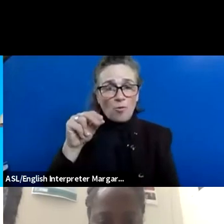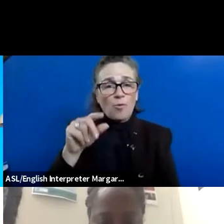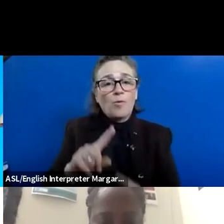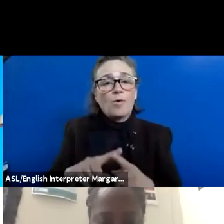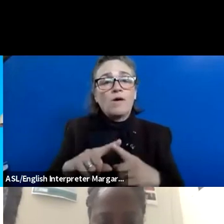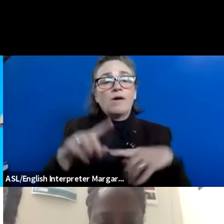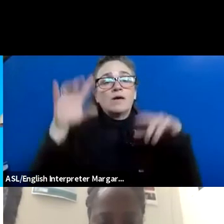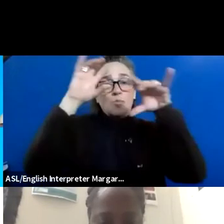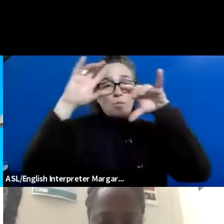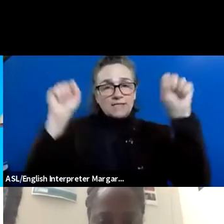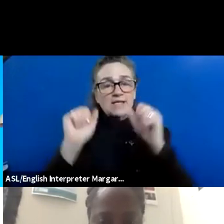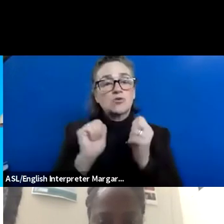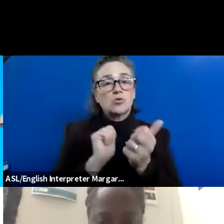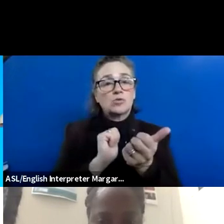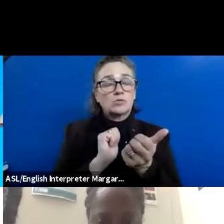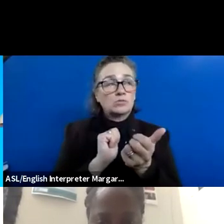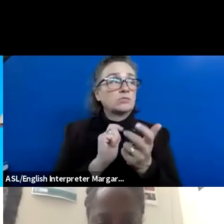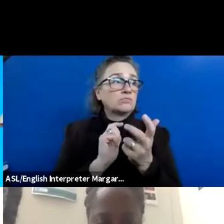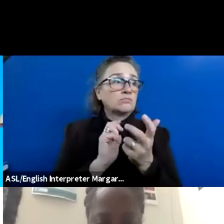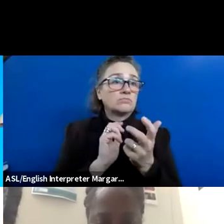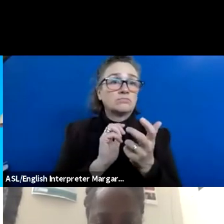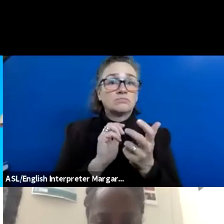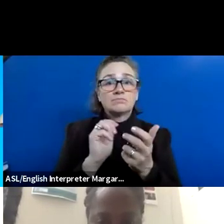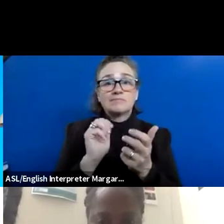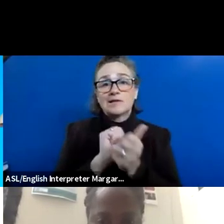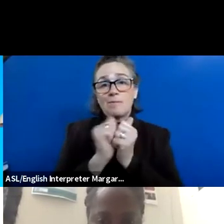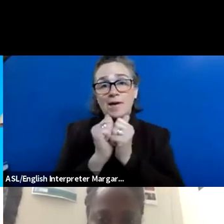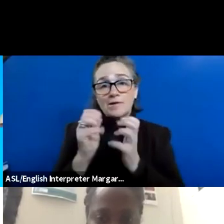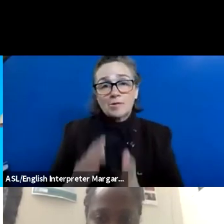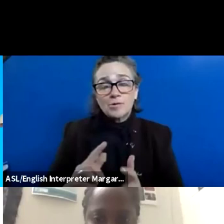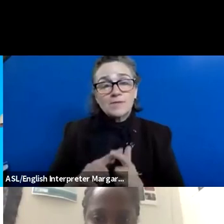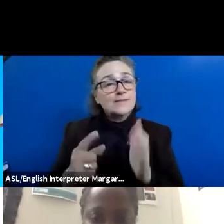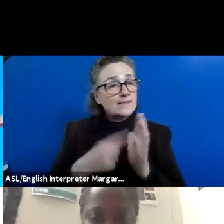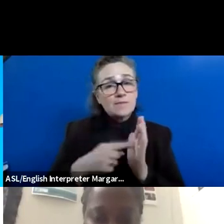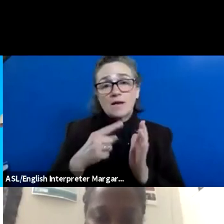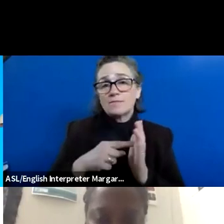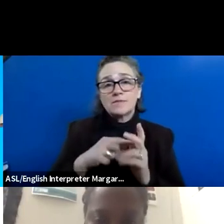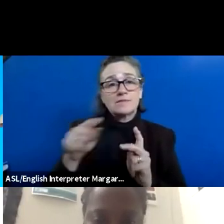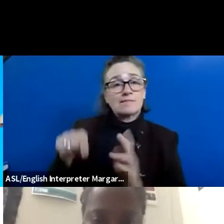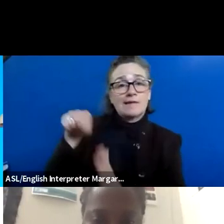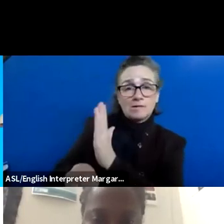hacer cambios en la historia de este país, pero los ancestros y las ancestras nos